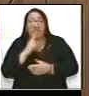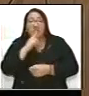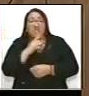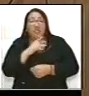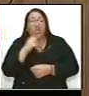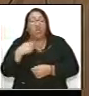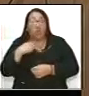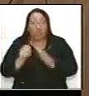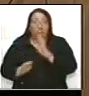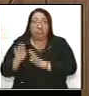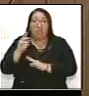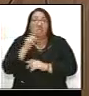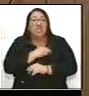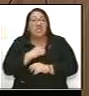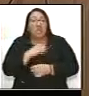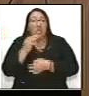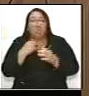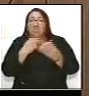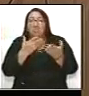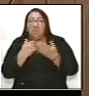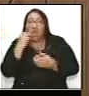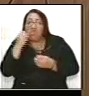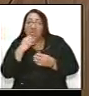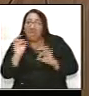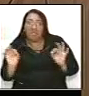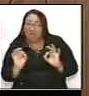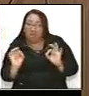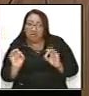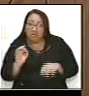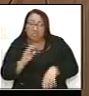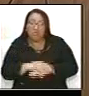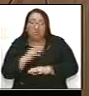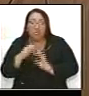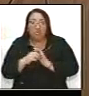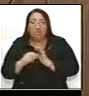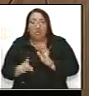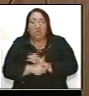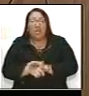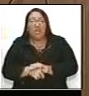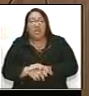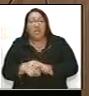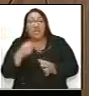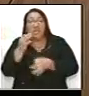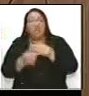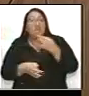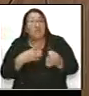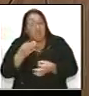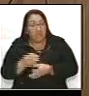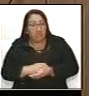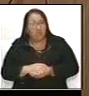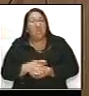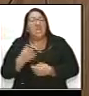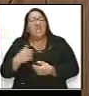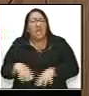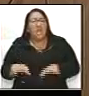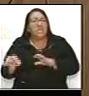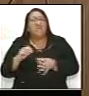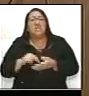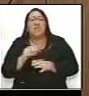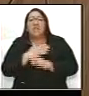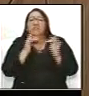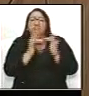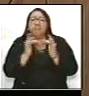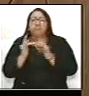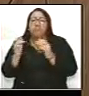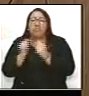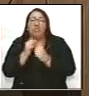Hasta ahora el Ministerio de Economía no presenta una opinión favorable a los proyectos de ley, indicando sí que vienen realizando las